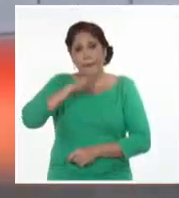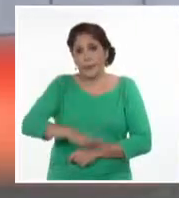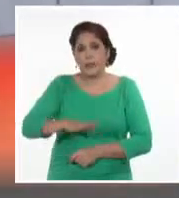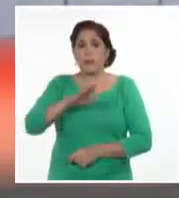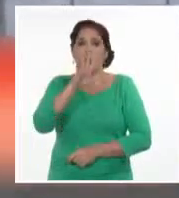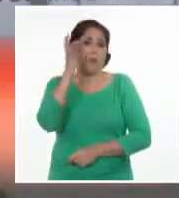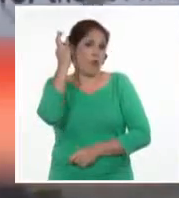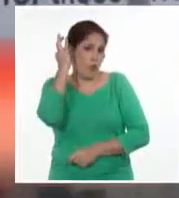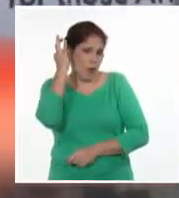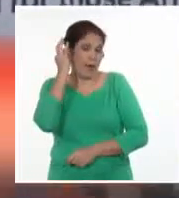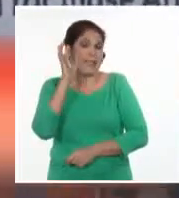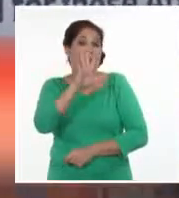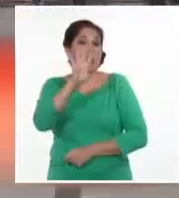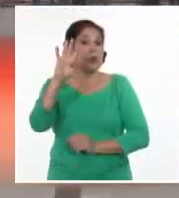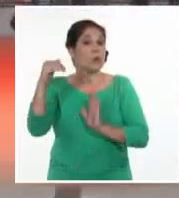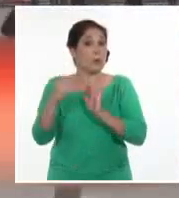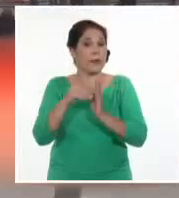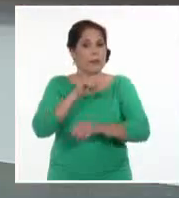se encuentran heridos.